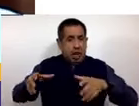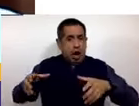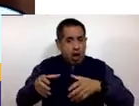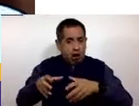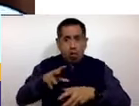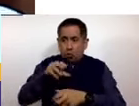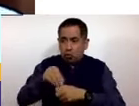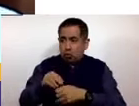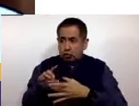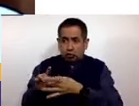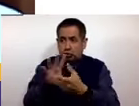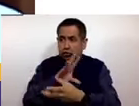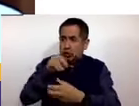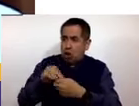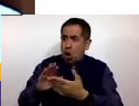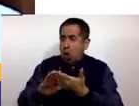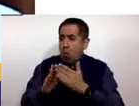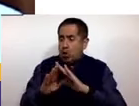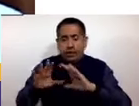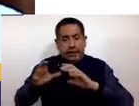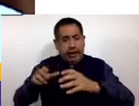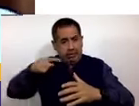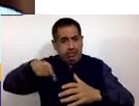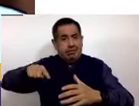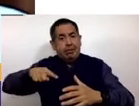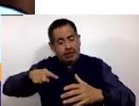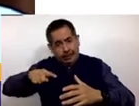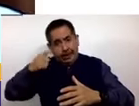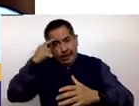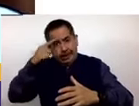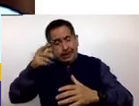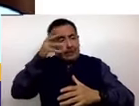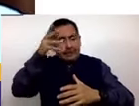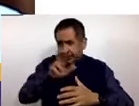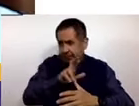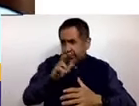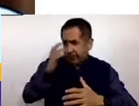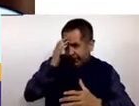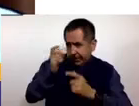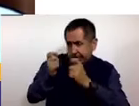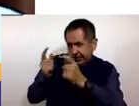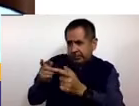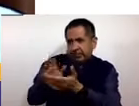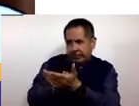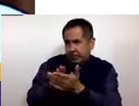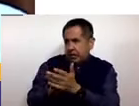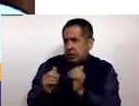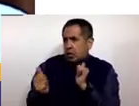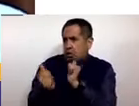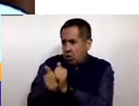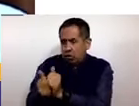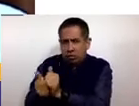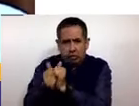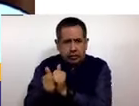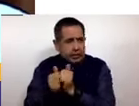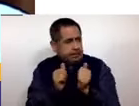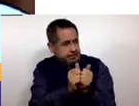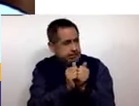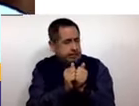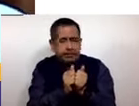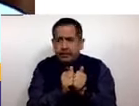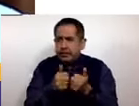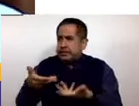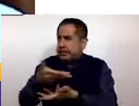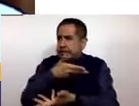eso, para poder ser reconocidas, para poder estar en compañía, para poder